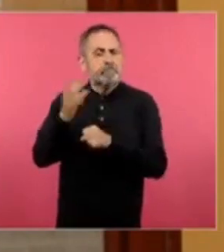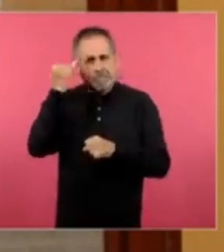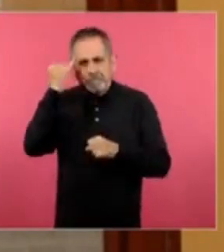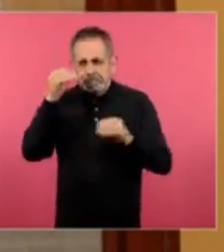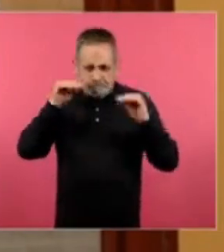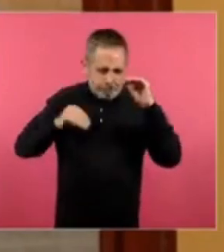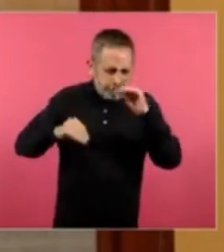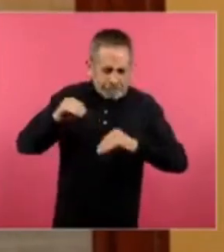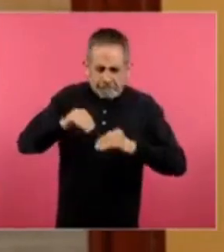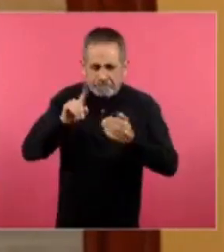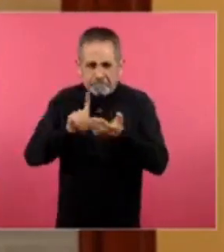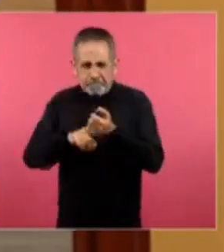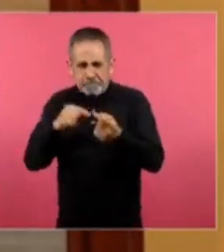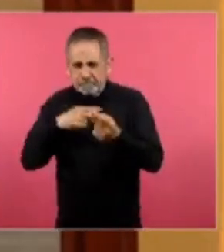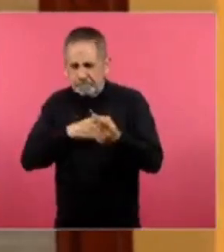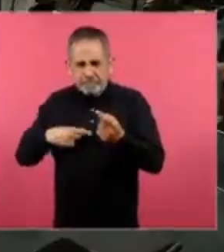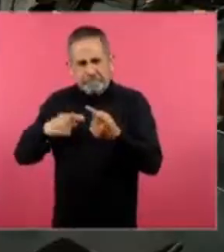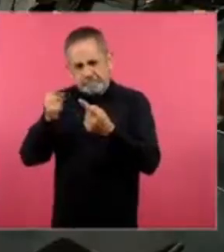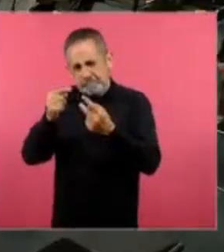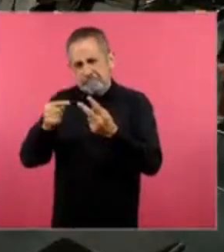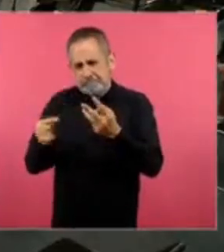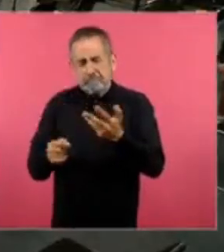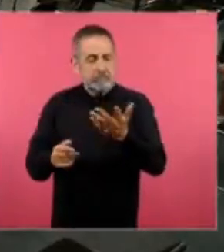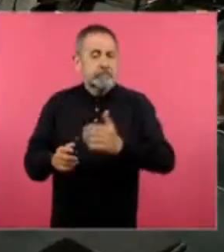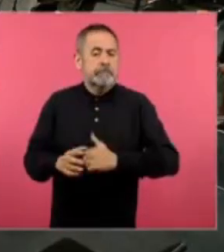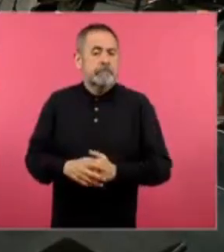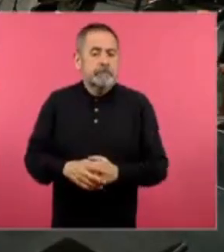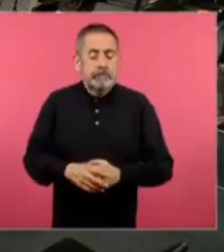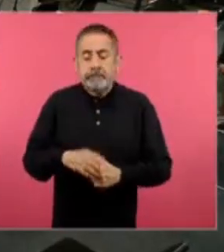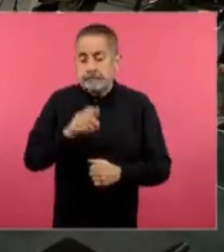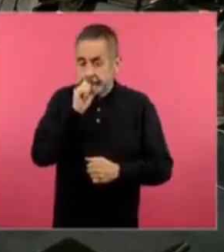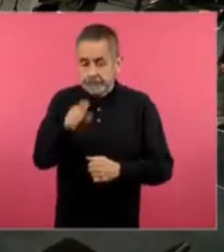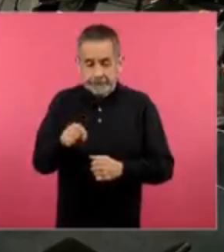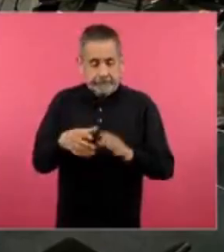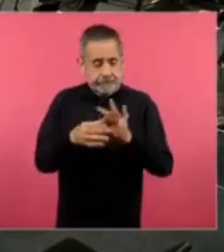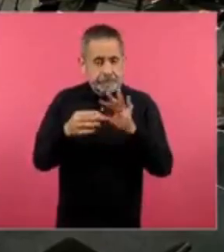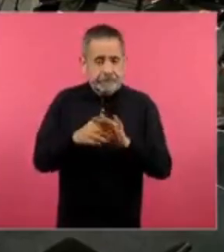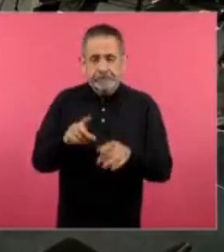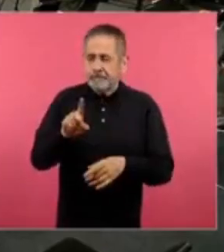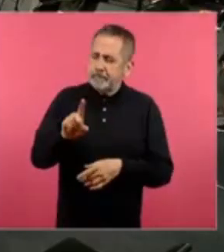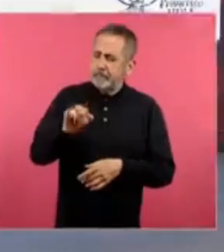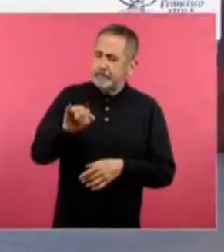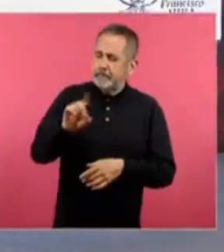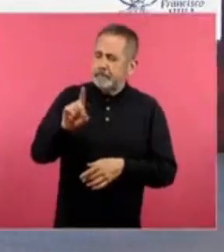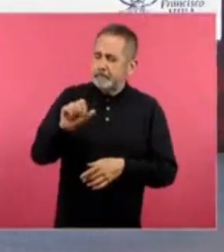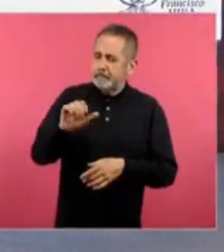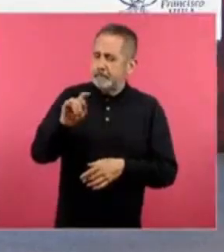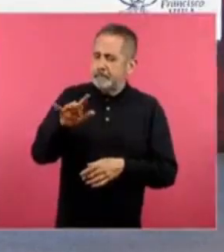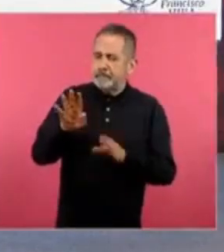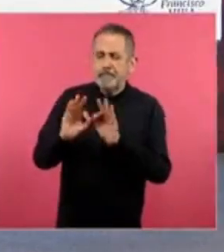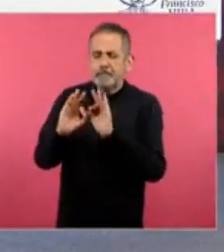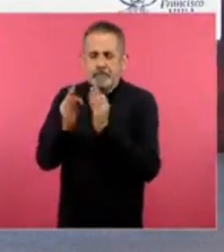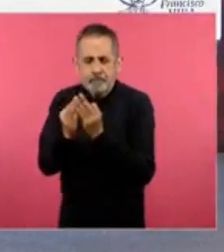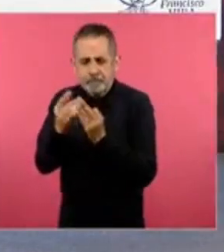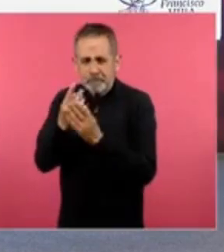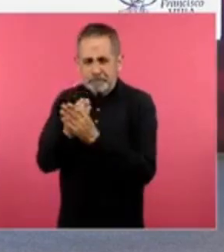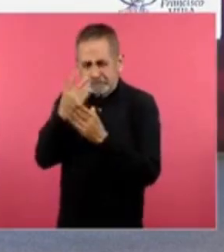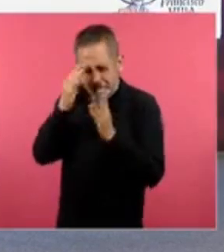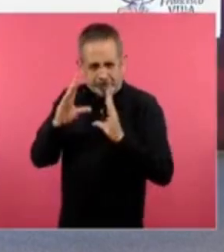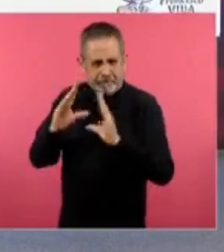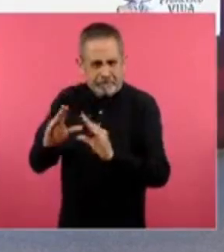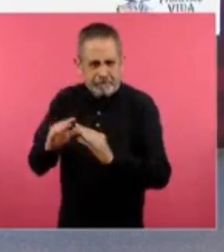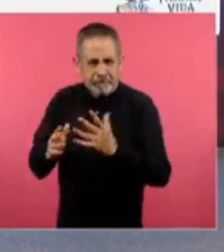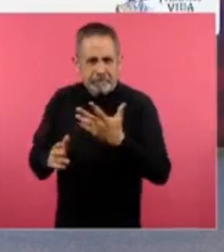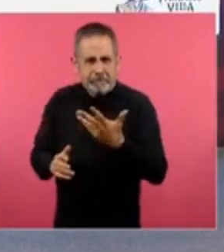en cuenta. Y nos maneja también una didáctica decolonial, quizá para algunos un término